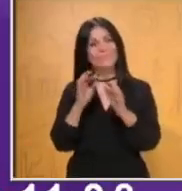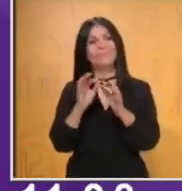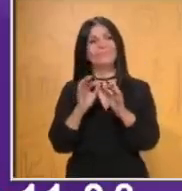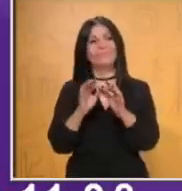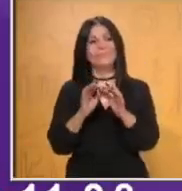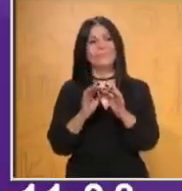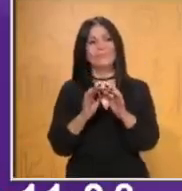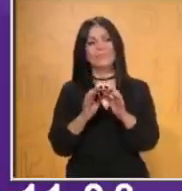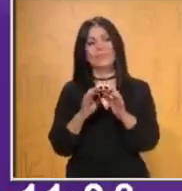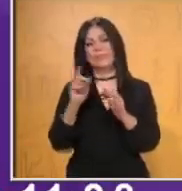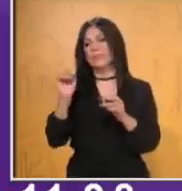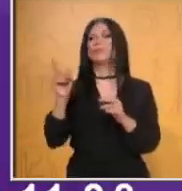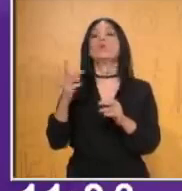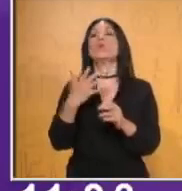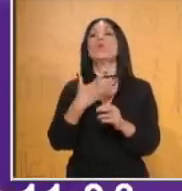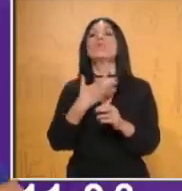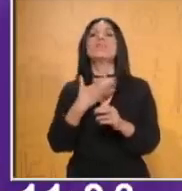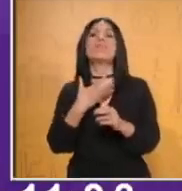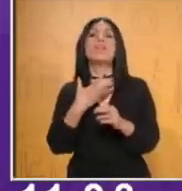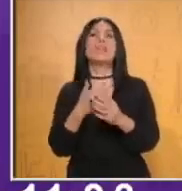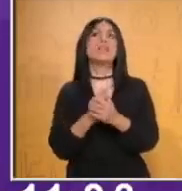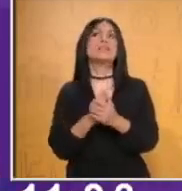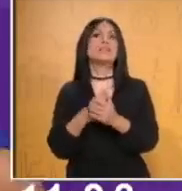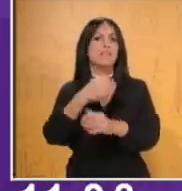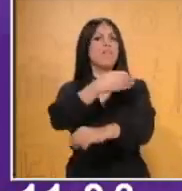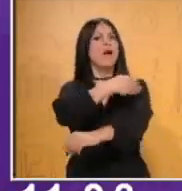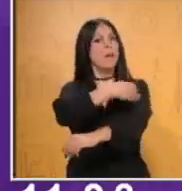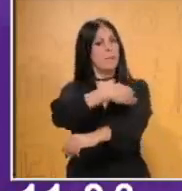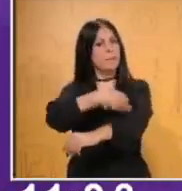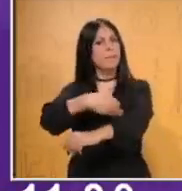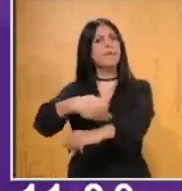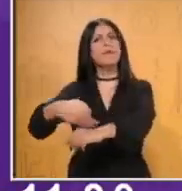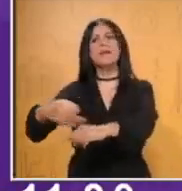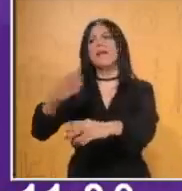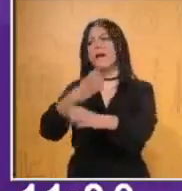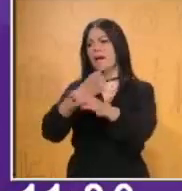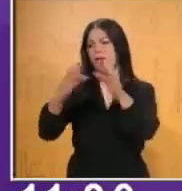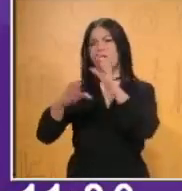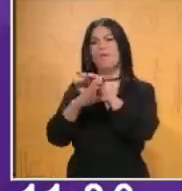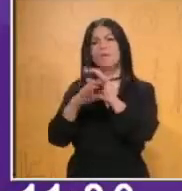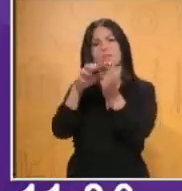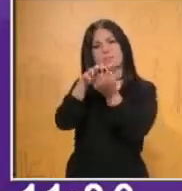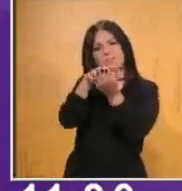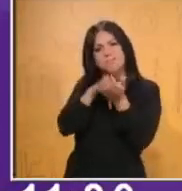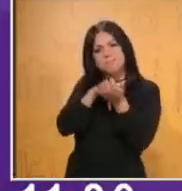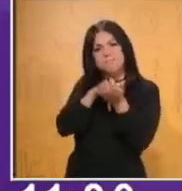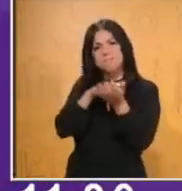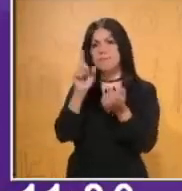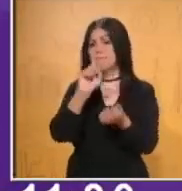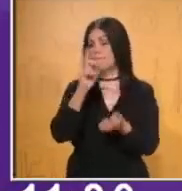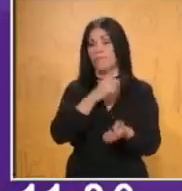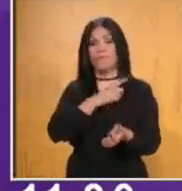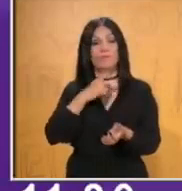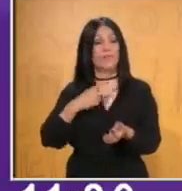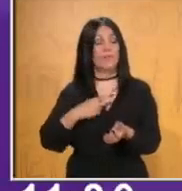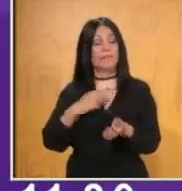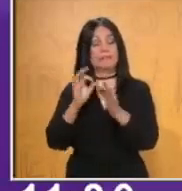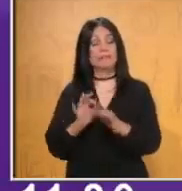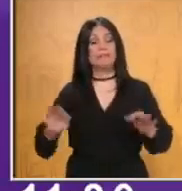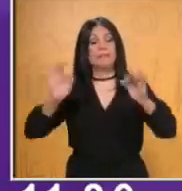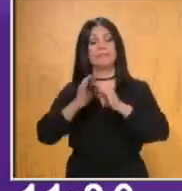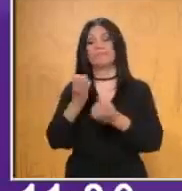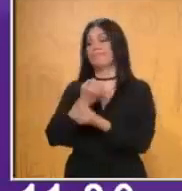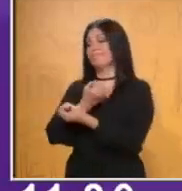sobre algo que ustedes hayan vivido con su familia, en su escuela, con su vida diaria? Eso es todo por hoy, amiguitos de tercero y